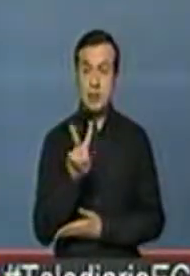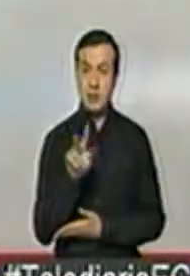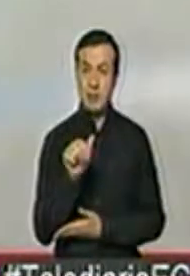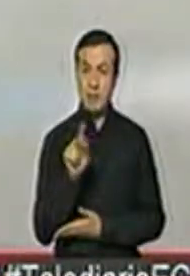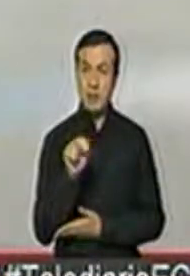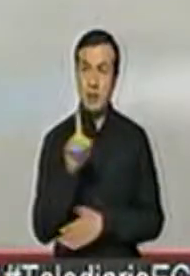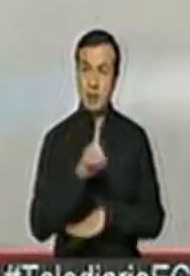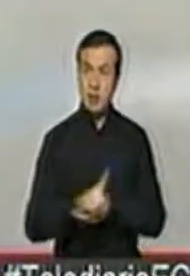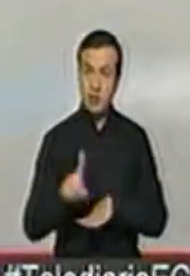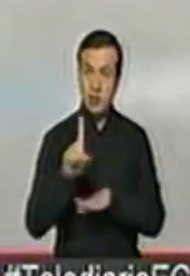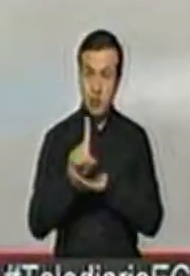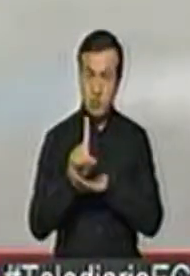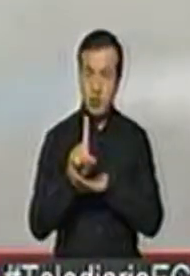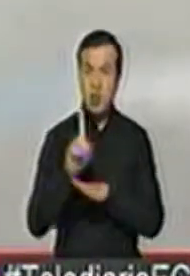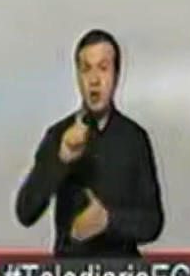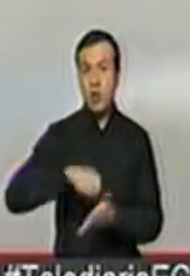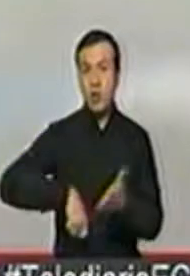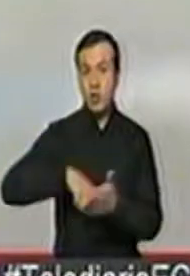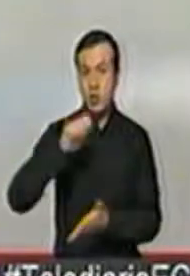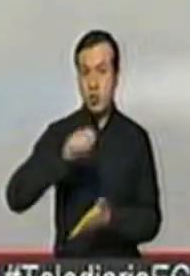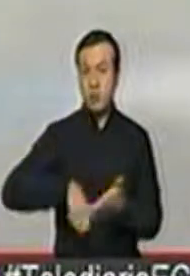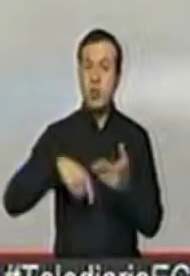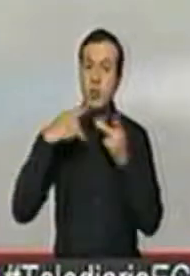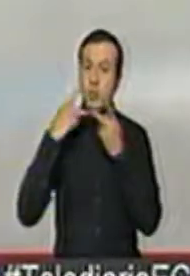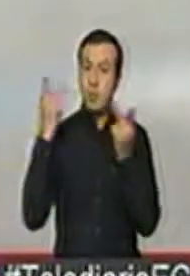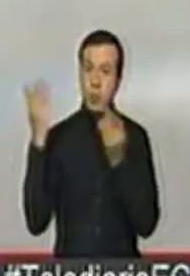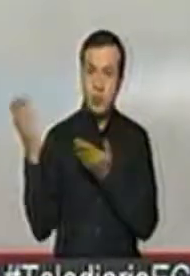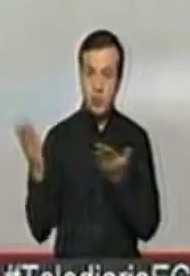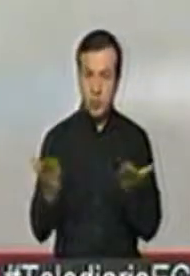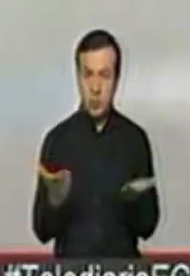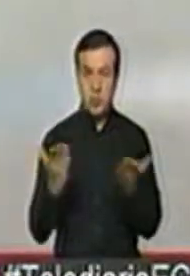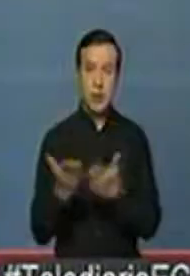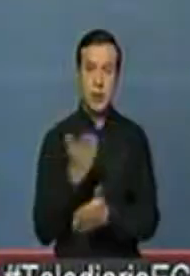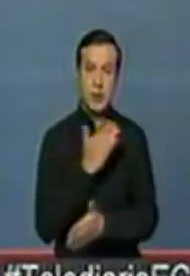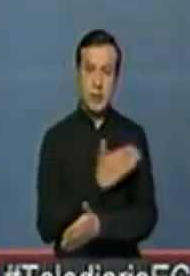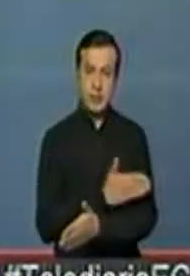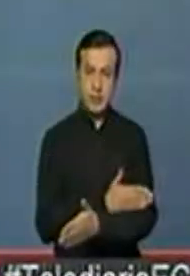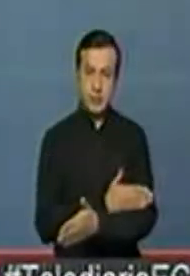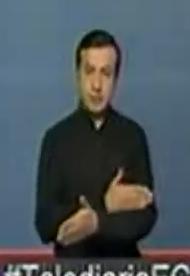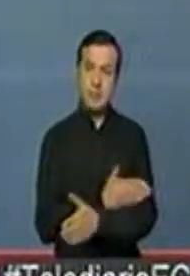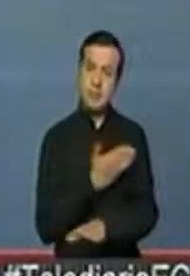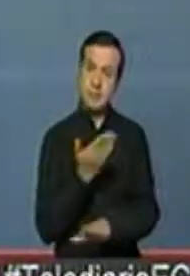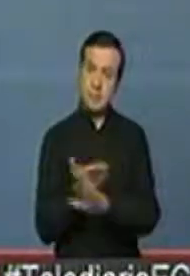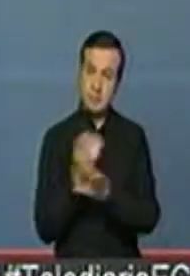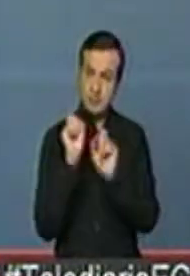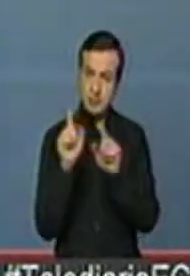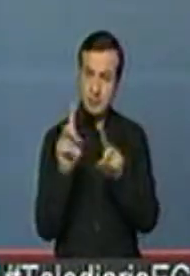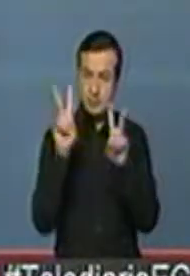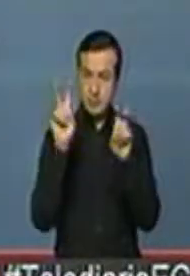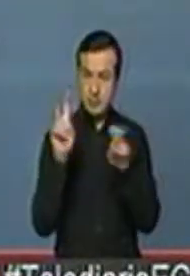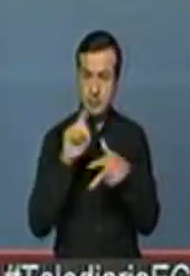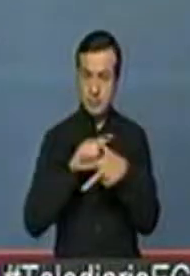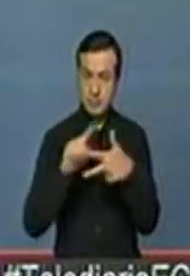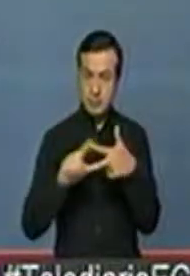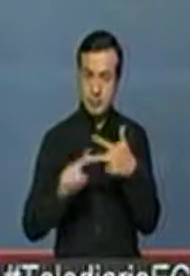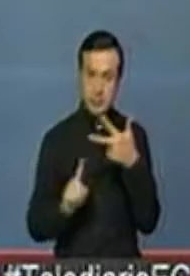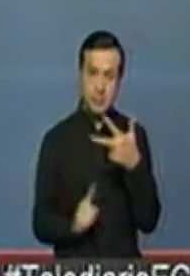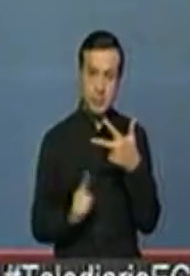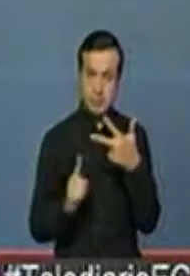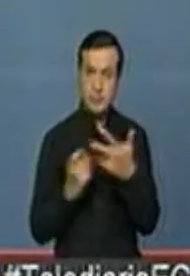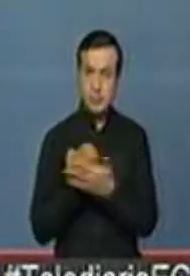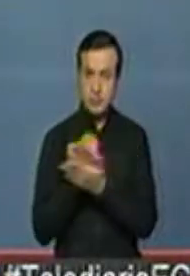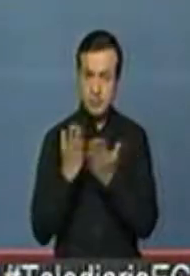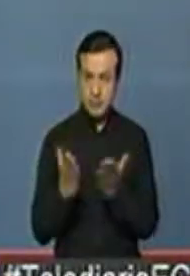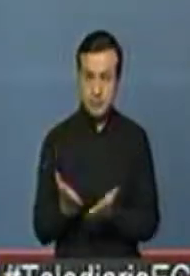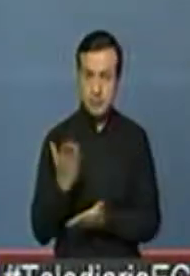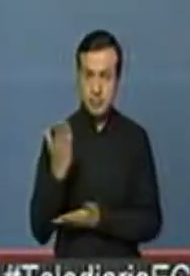del Servicio Nacional de Contratación Pública. Al inicio de este espacio dejé planteado tres temas para abordar con la economista